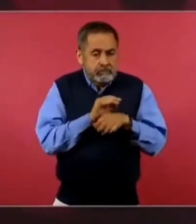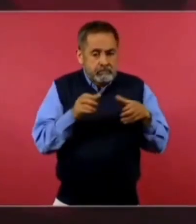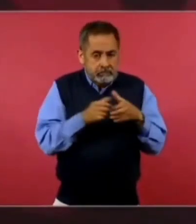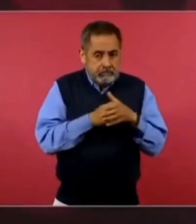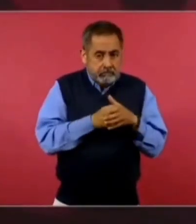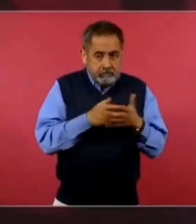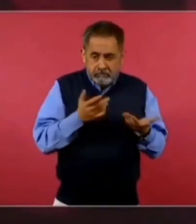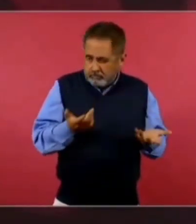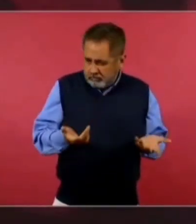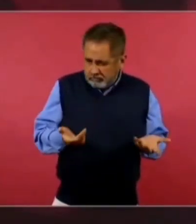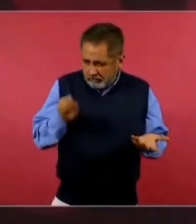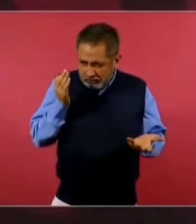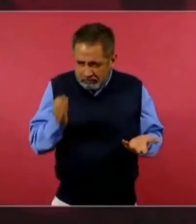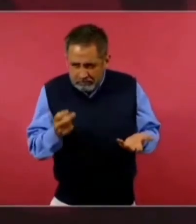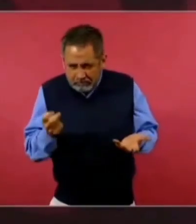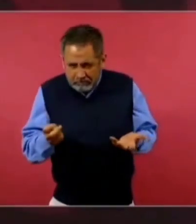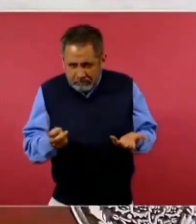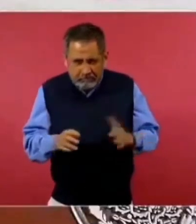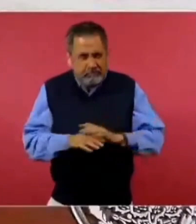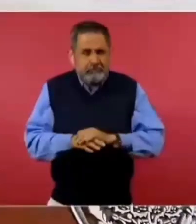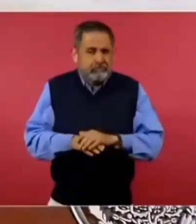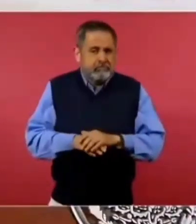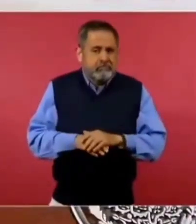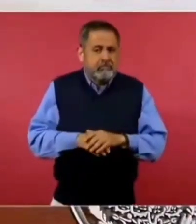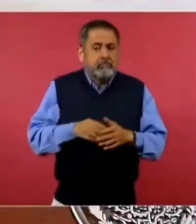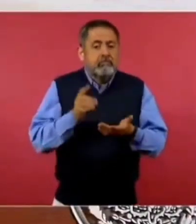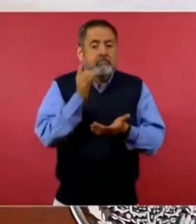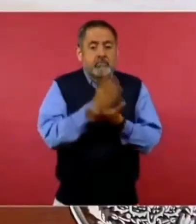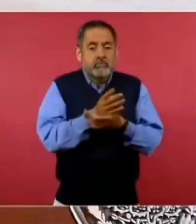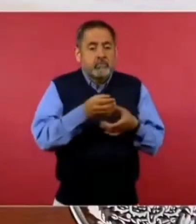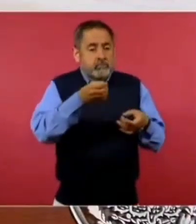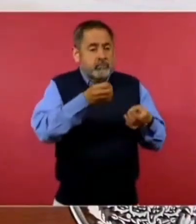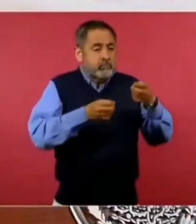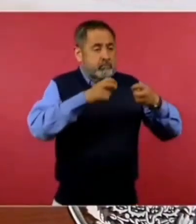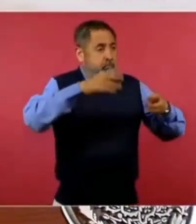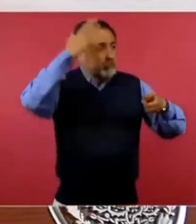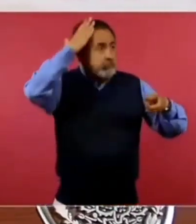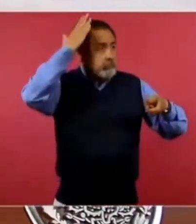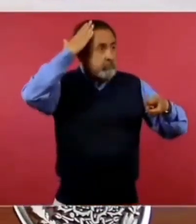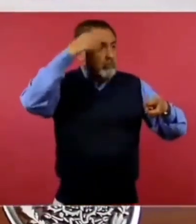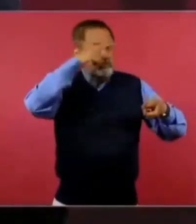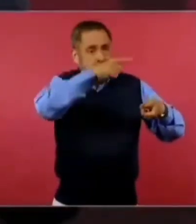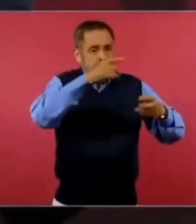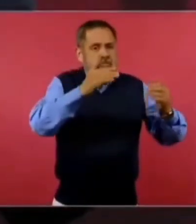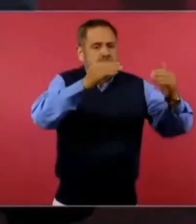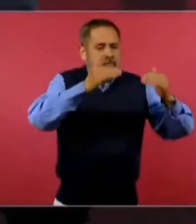ministros y no a los magistrados y a los jueces? No,